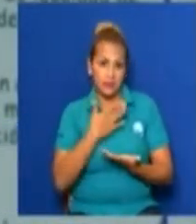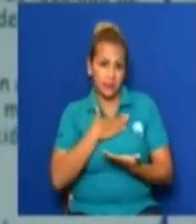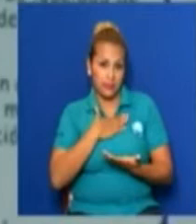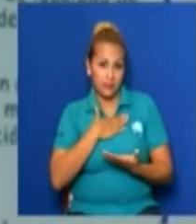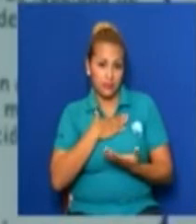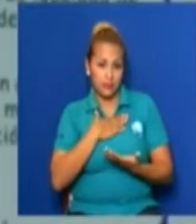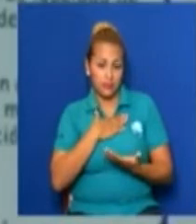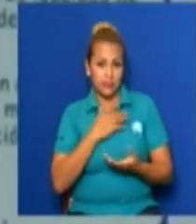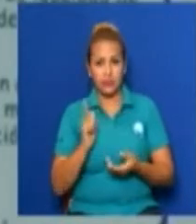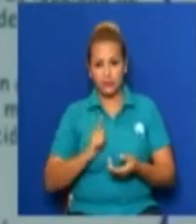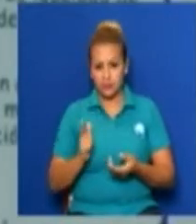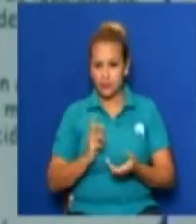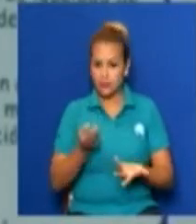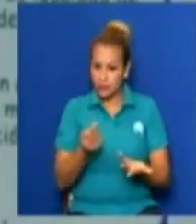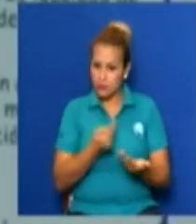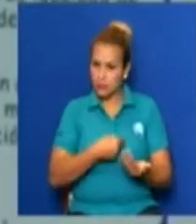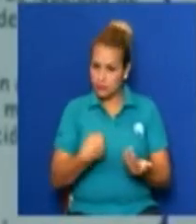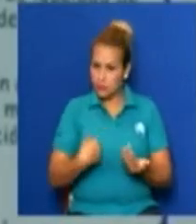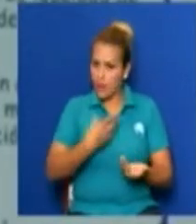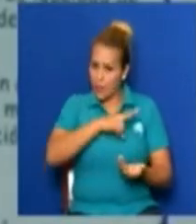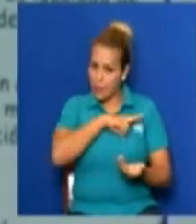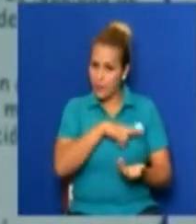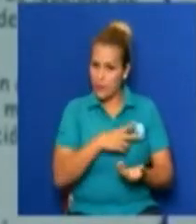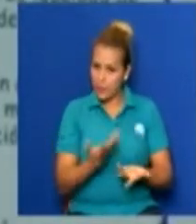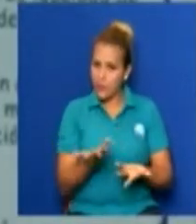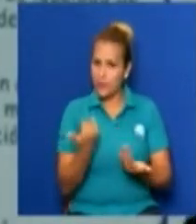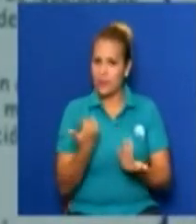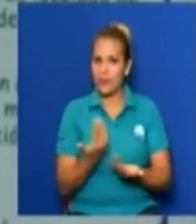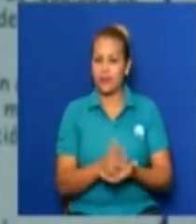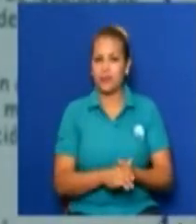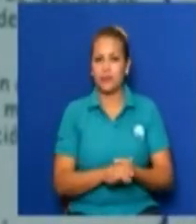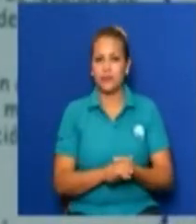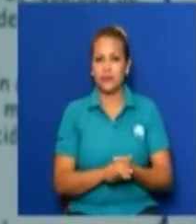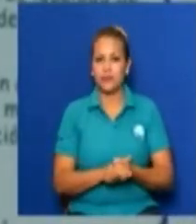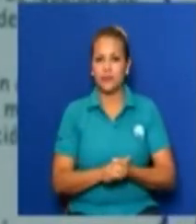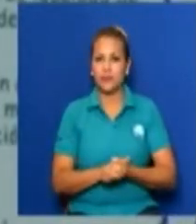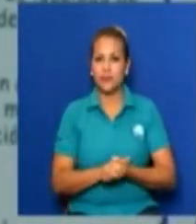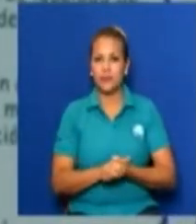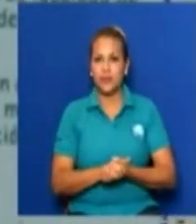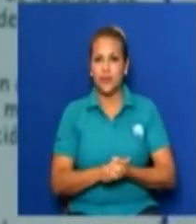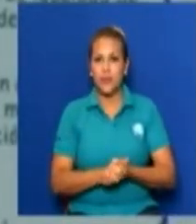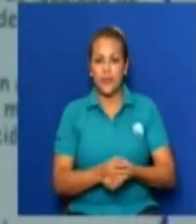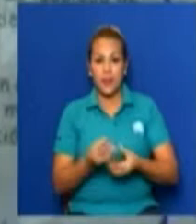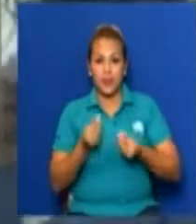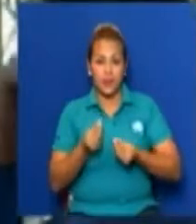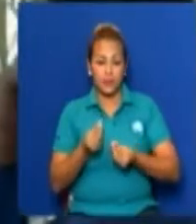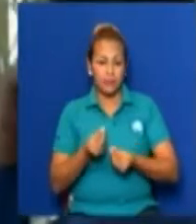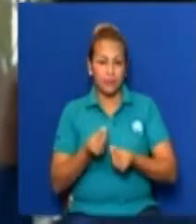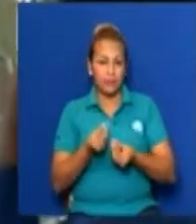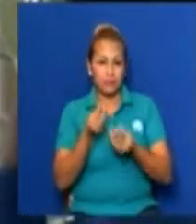tengo que hacerlo valer. La verdad es que muchas veces